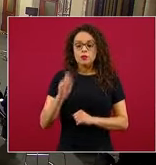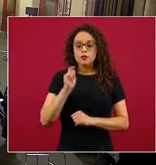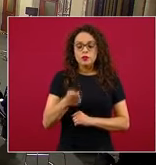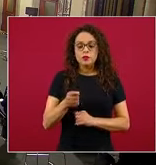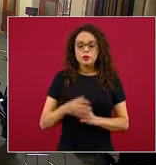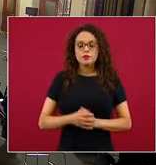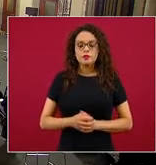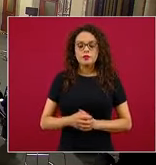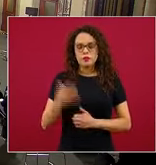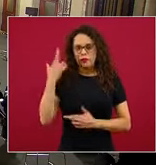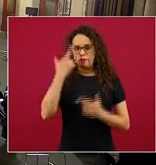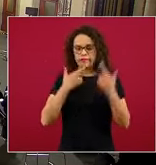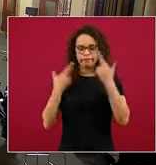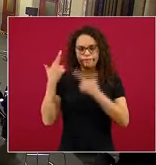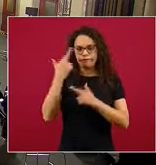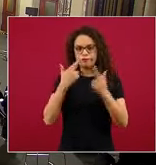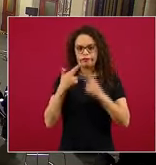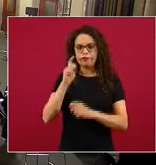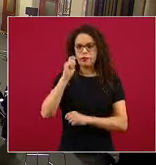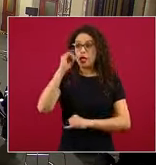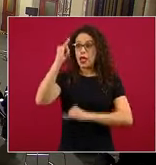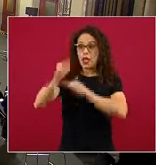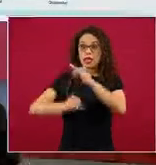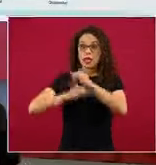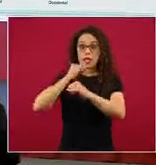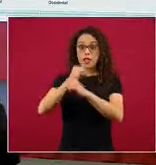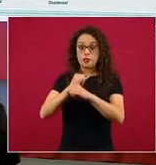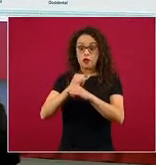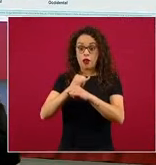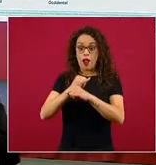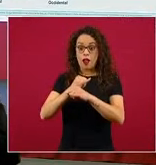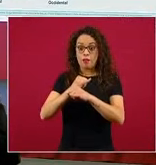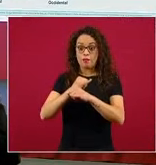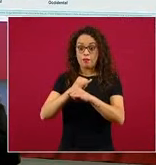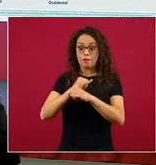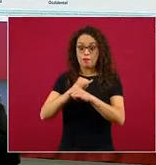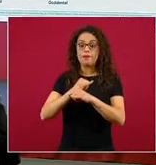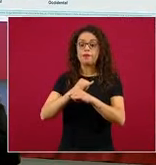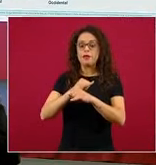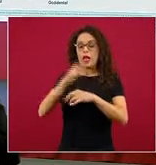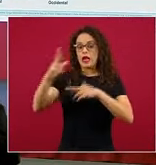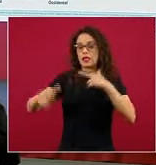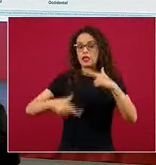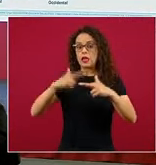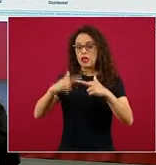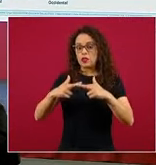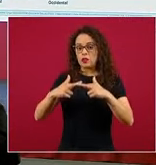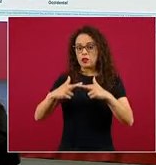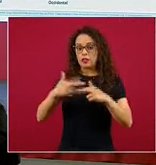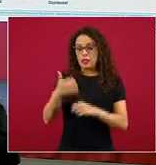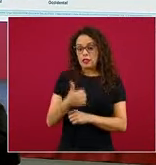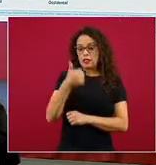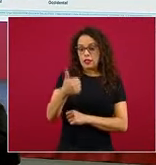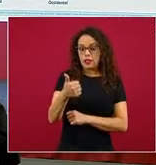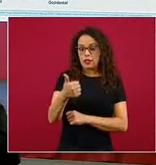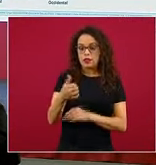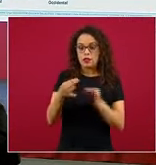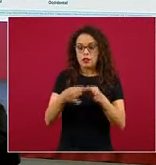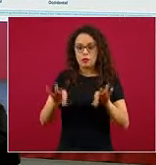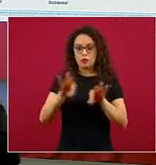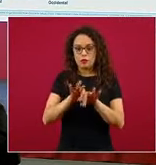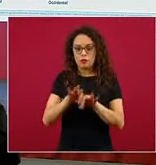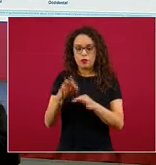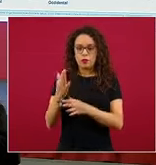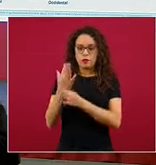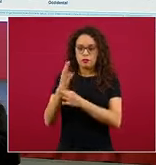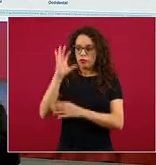el comportamiento internacional de las principales regiones o de estas 6 regiones de la Organización Mundial